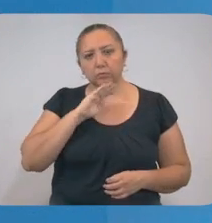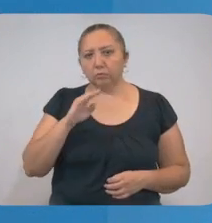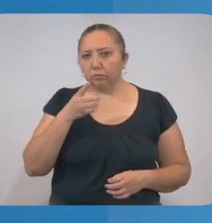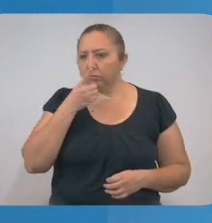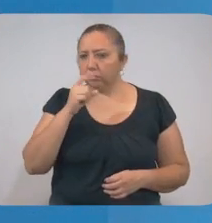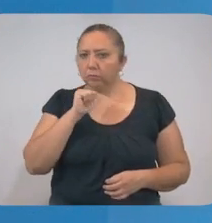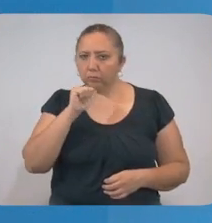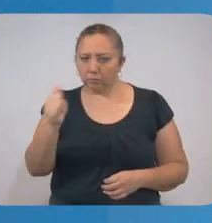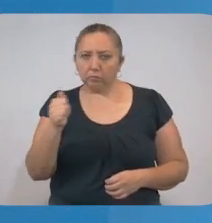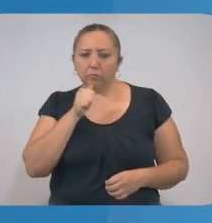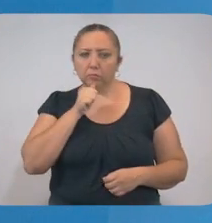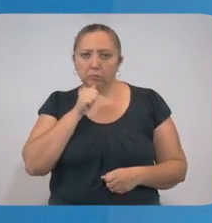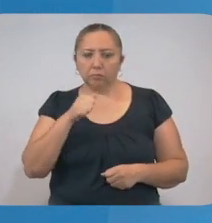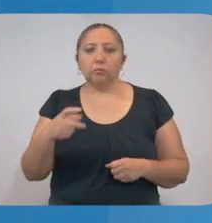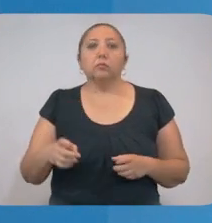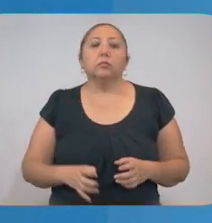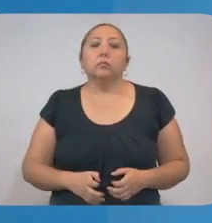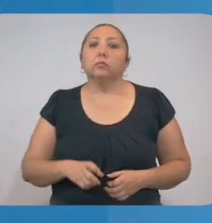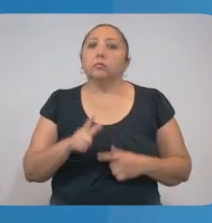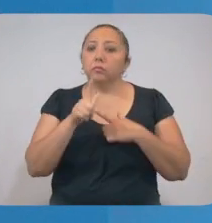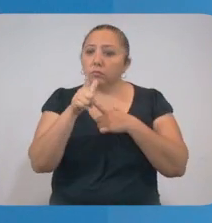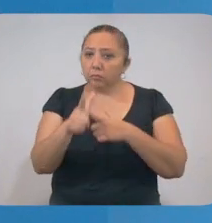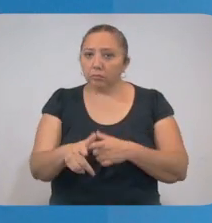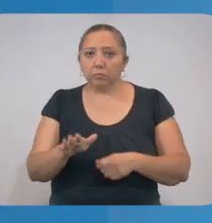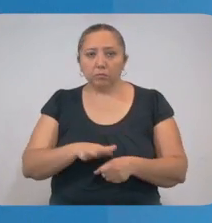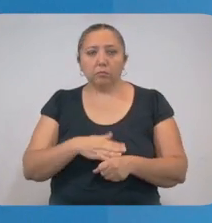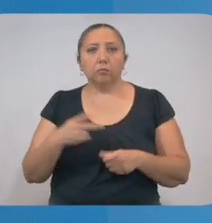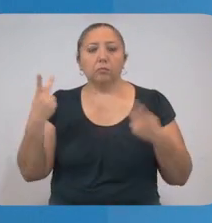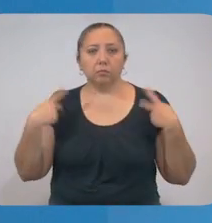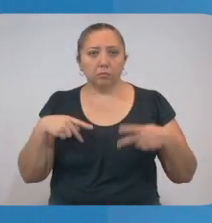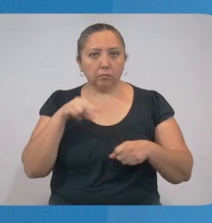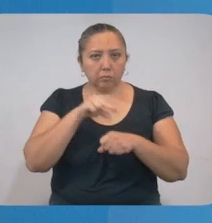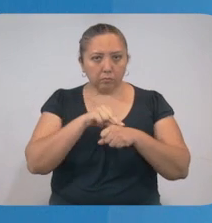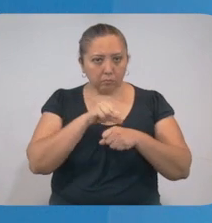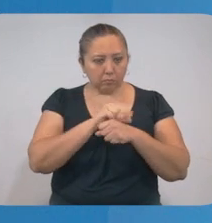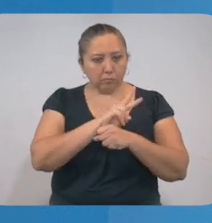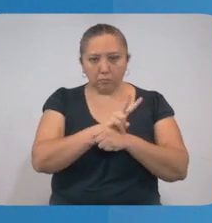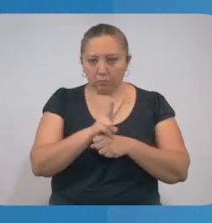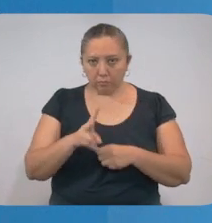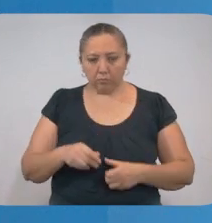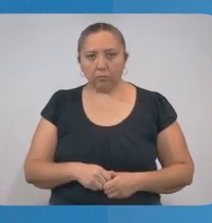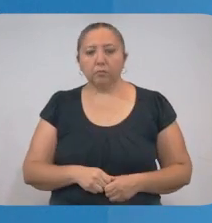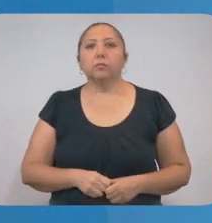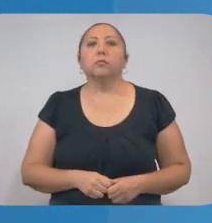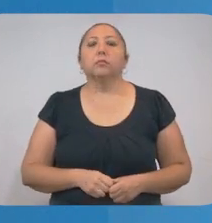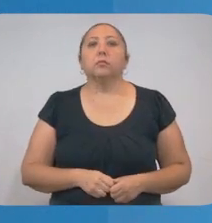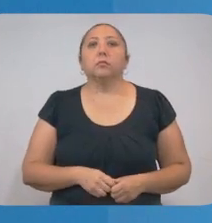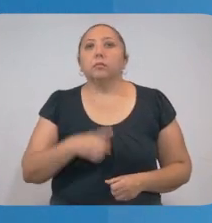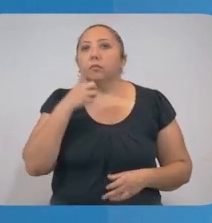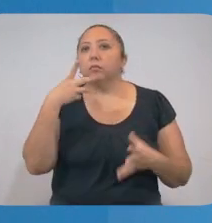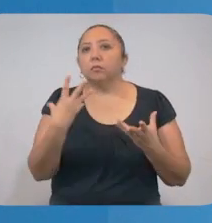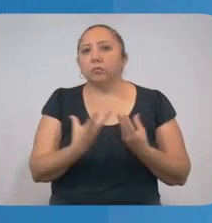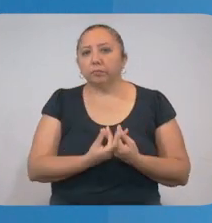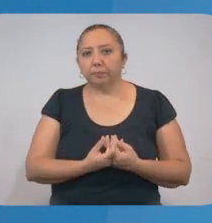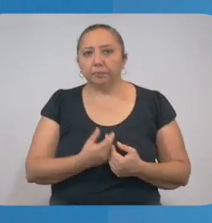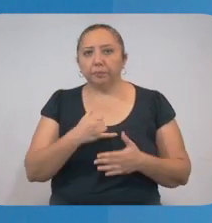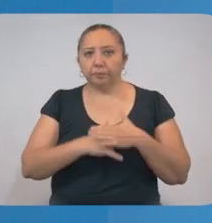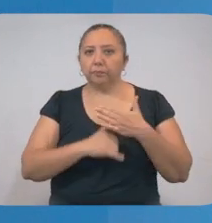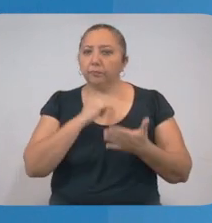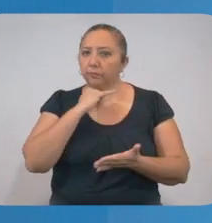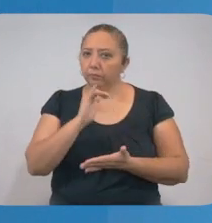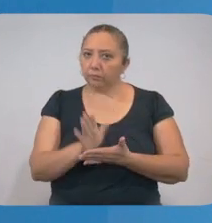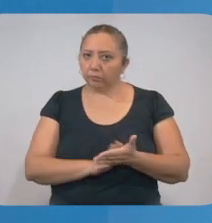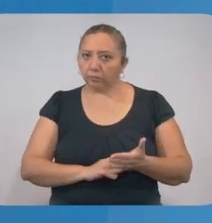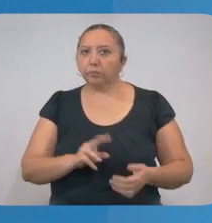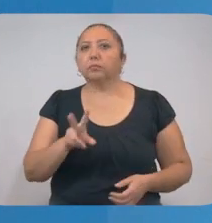toholal. Kisay kohel bil uyah olalil, yete beshank chimpolal, tik etailo, macho te tukuchil hospitalo,